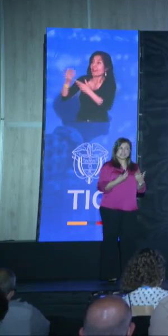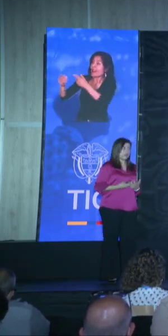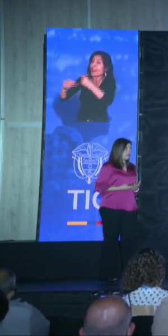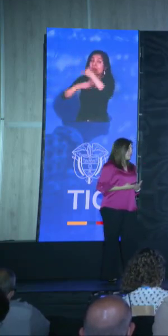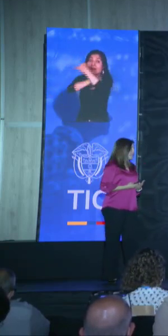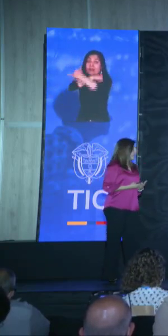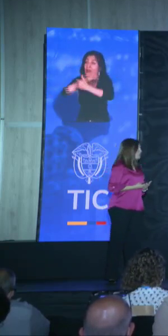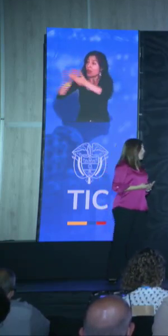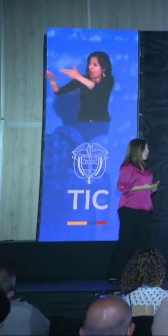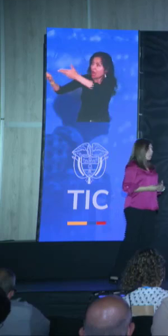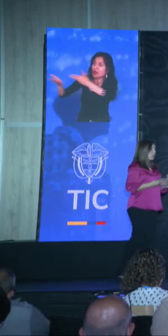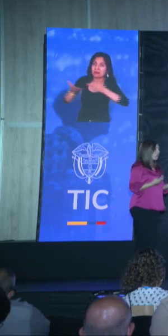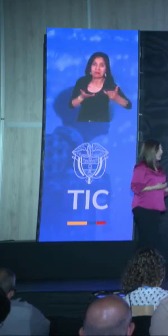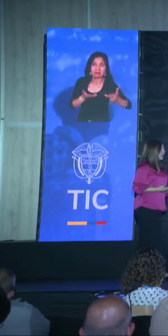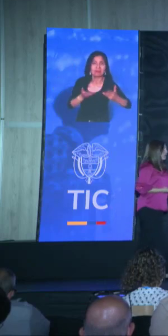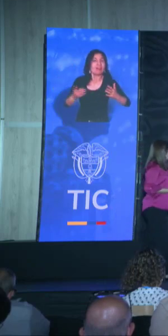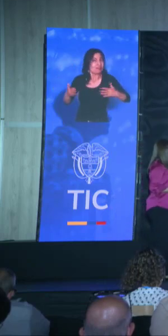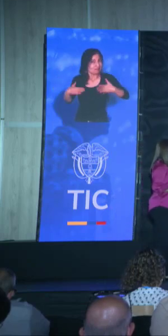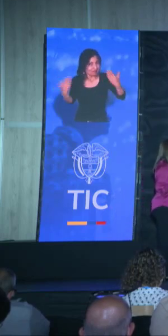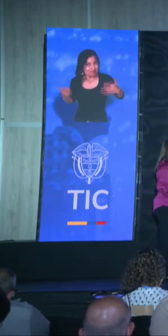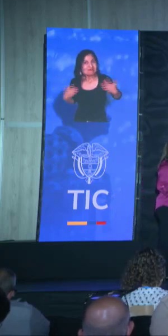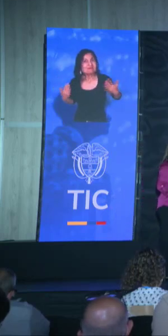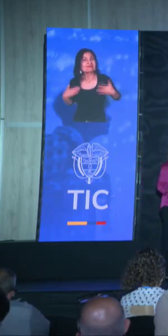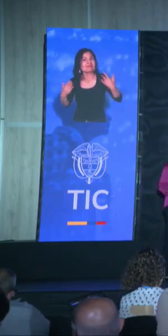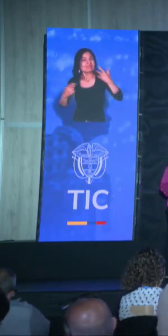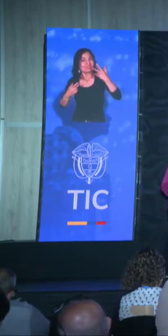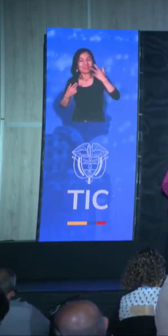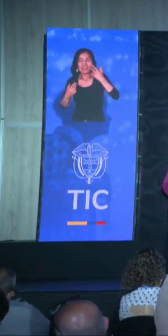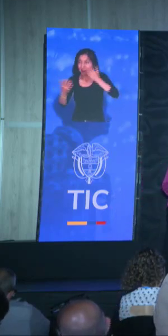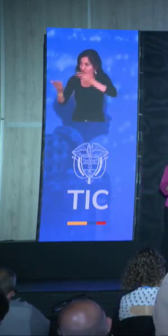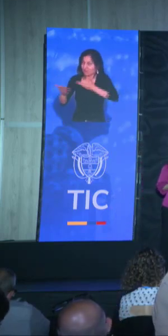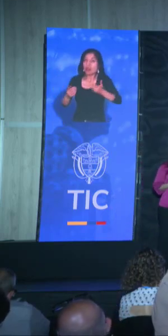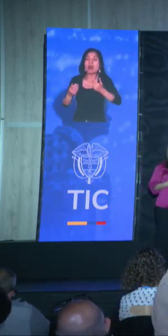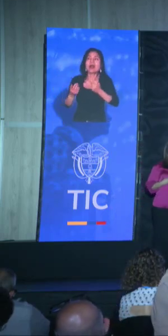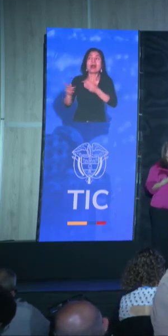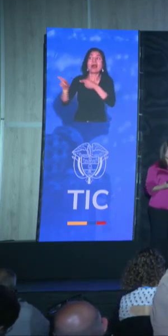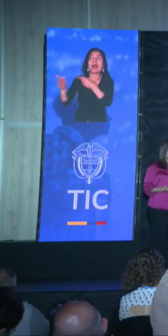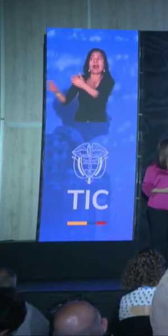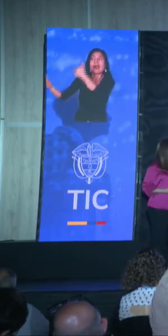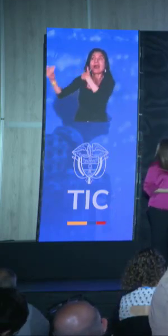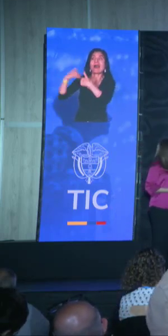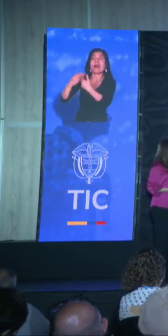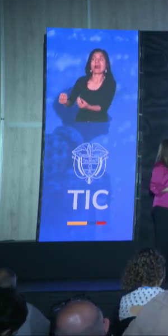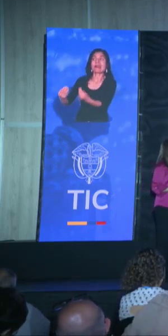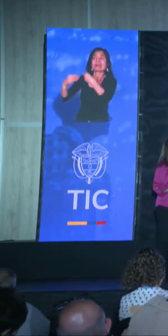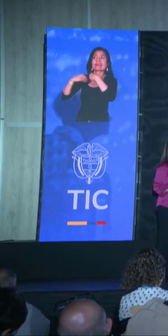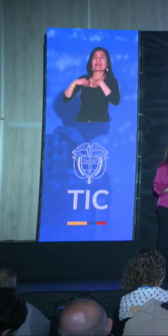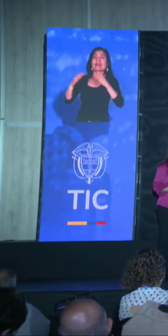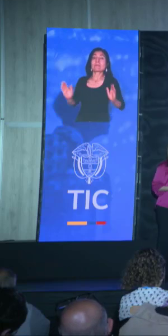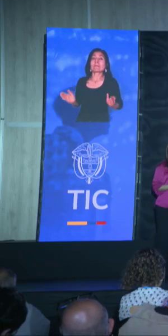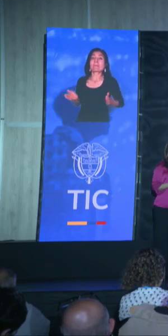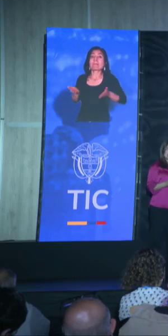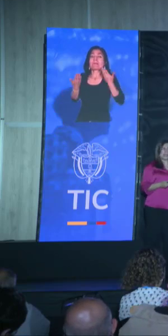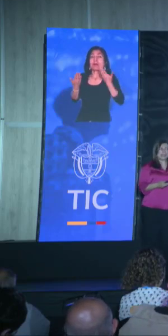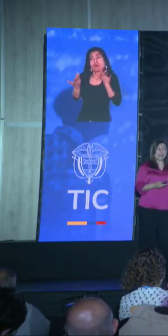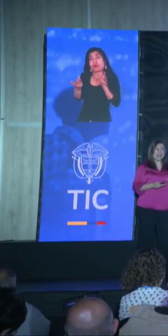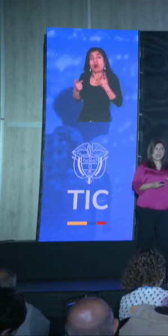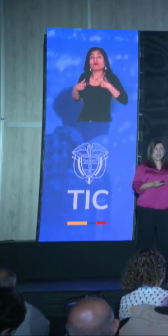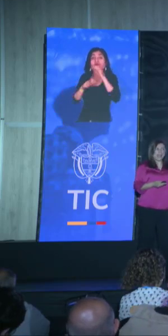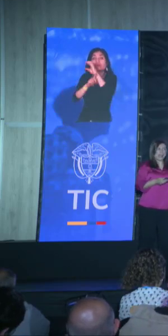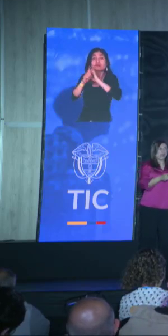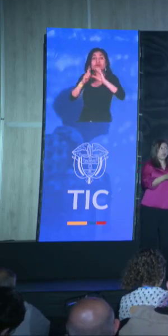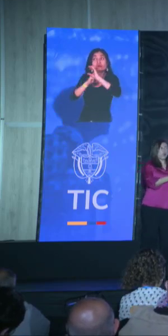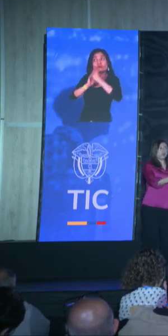de que sean visitados, por todas las mejoras que esto trae, por la posibilidad de compartir su cultura, pero además porque sienten